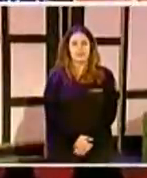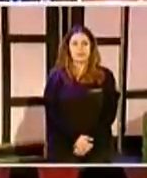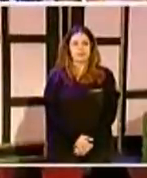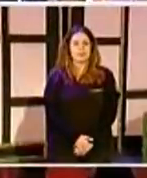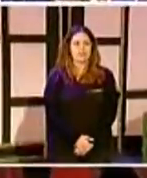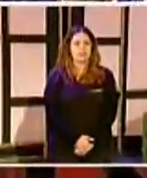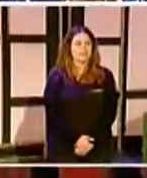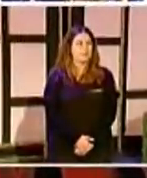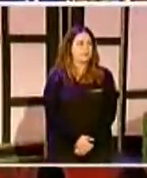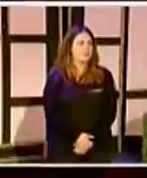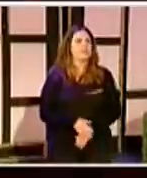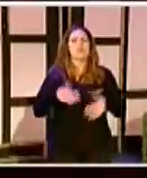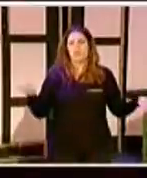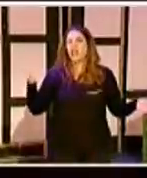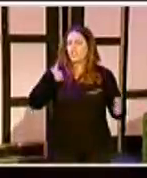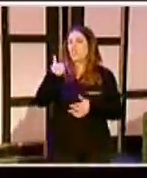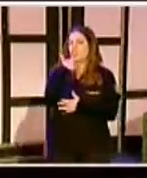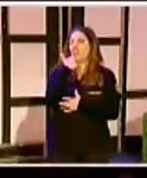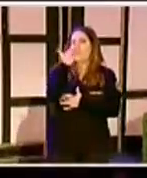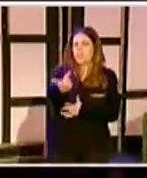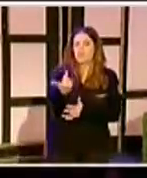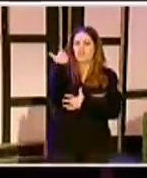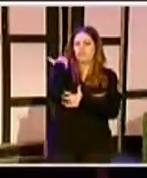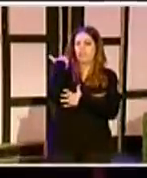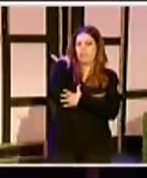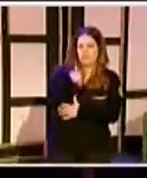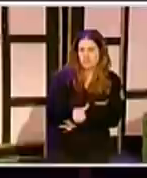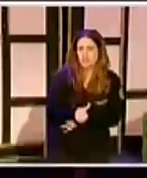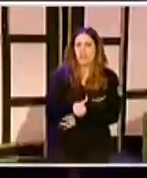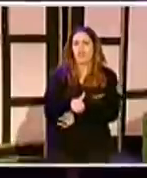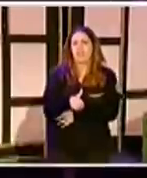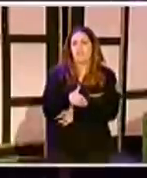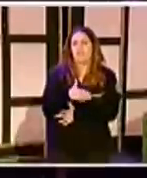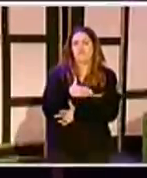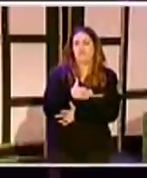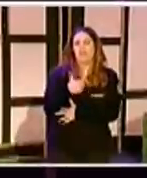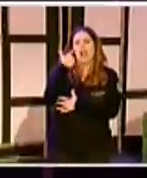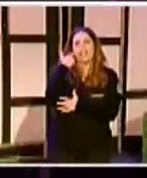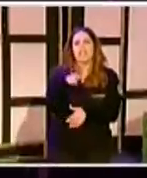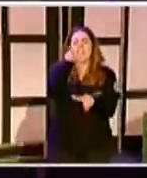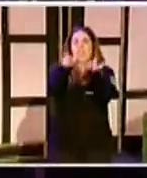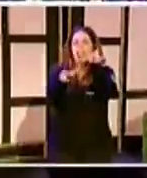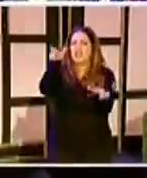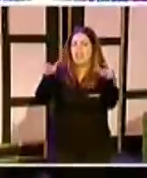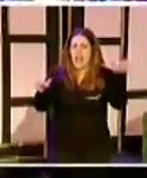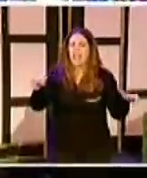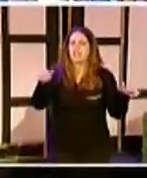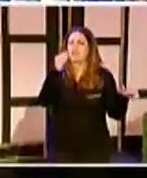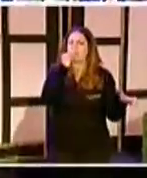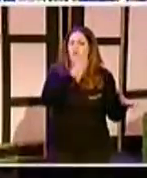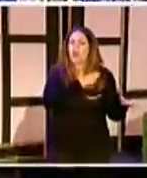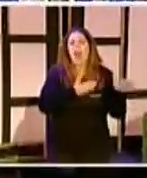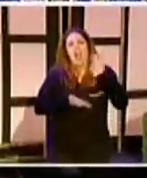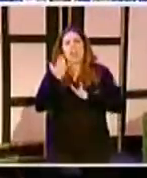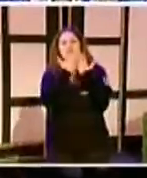Pico y Pala. Han dicho para la prueba, ¿la escuchamos? Mira que se lo tenía dicho a mí. Dito sea Dios. Que la gente buena va a colegios públicos,